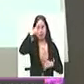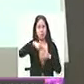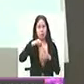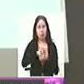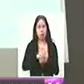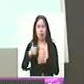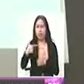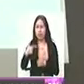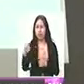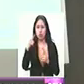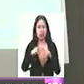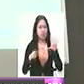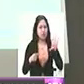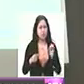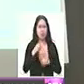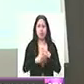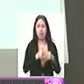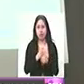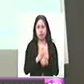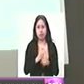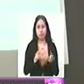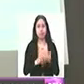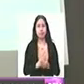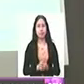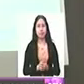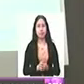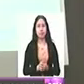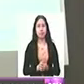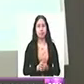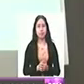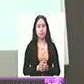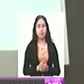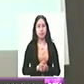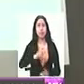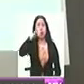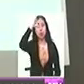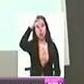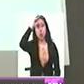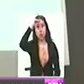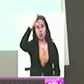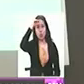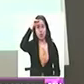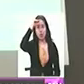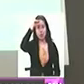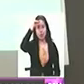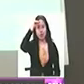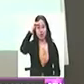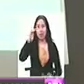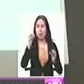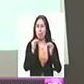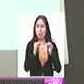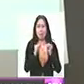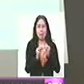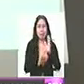contagios. Y como ustedes ven, el sexo masculino es también el más